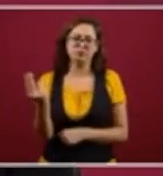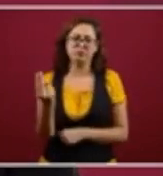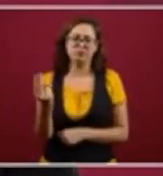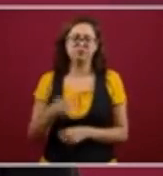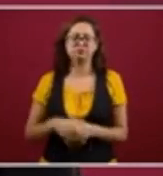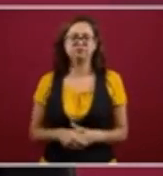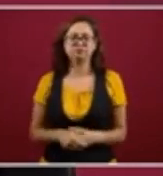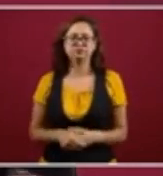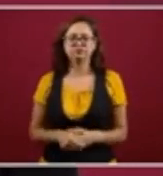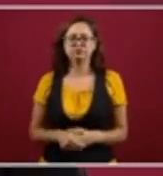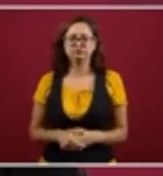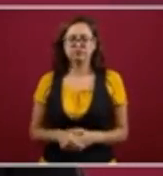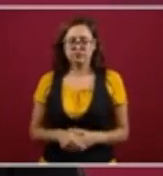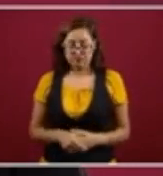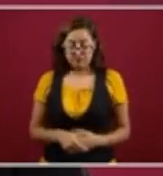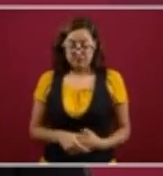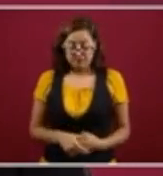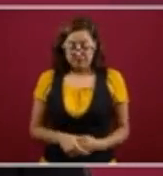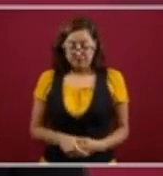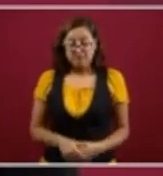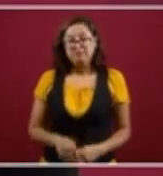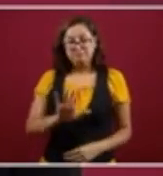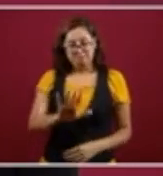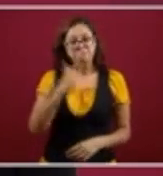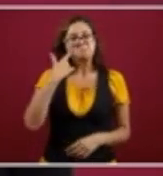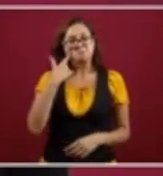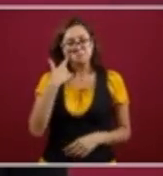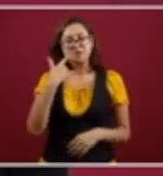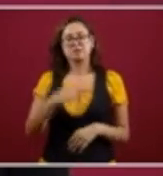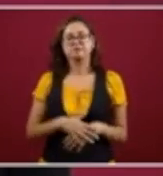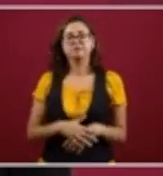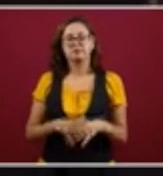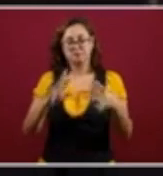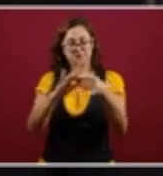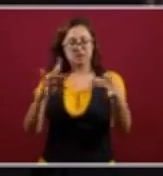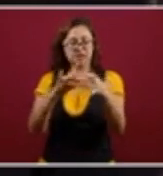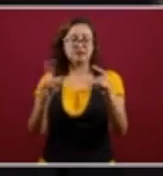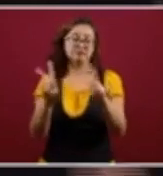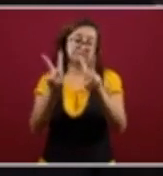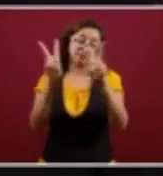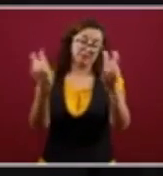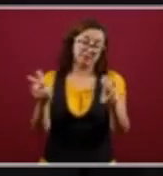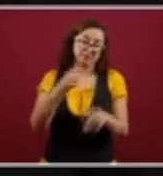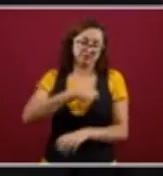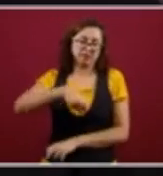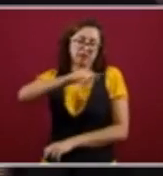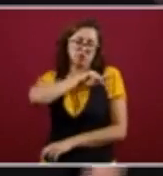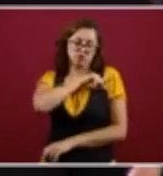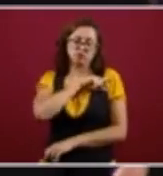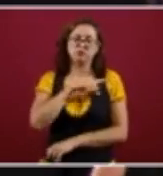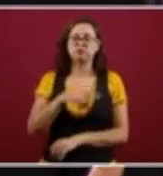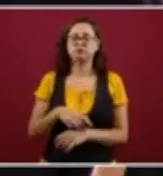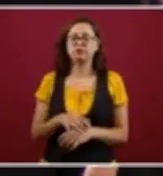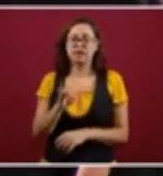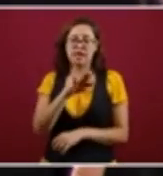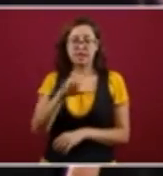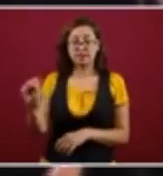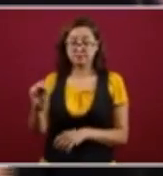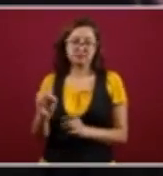Miren cómo está en el caso del seguro. Y esto es